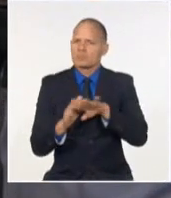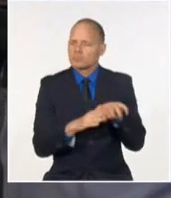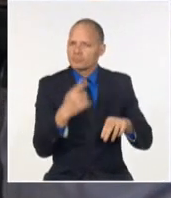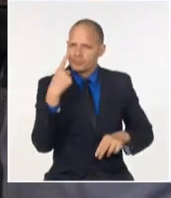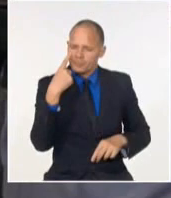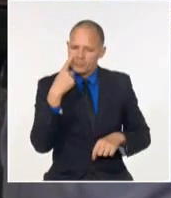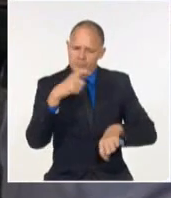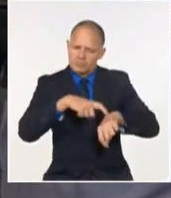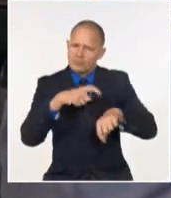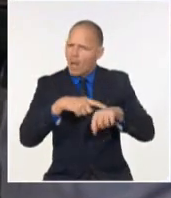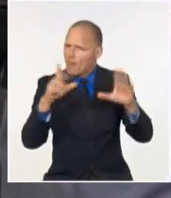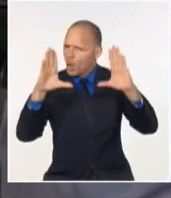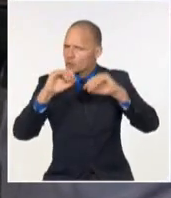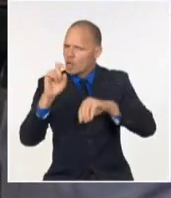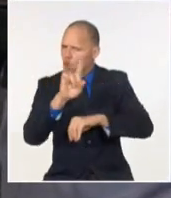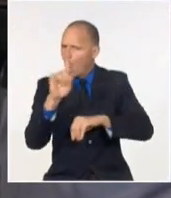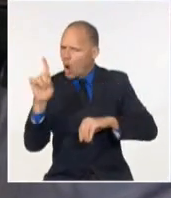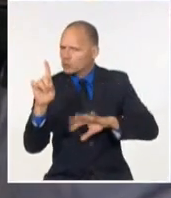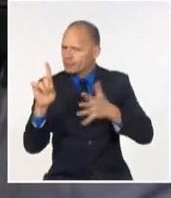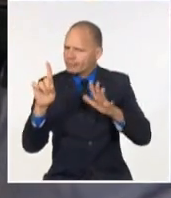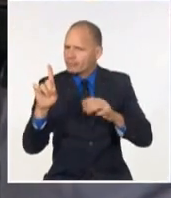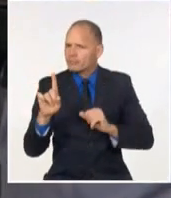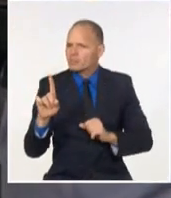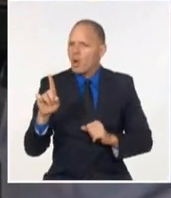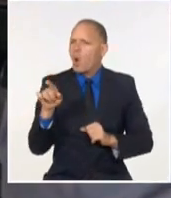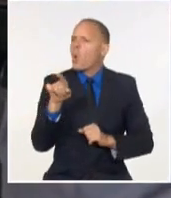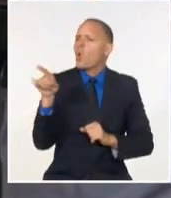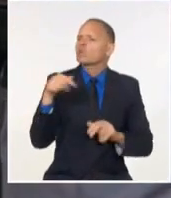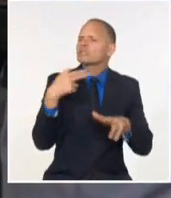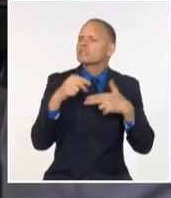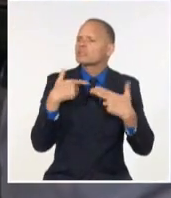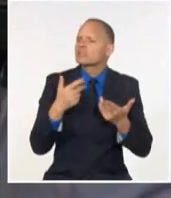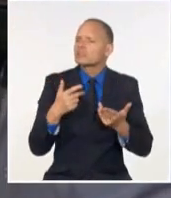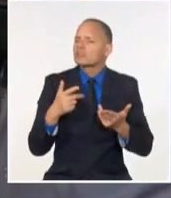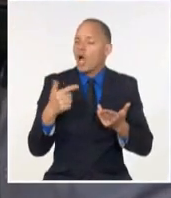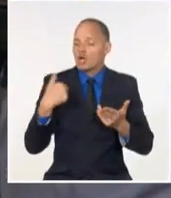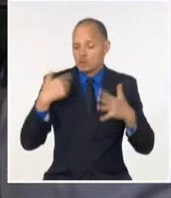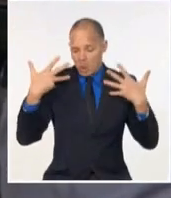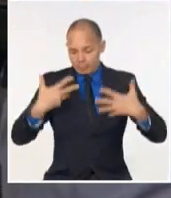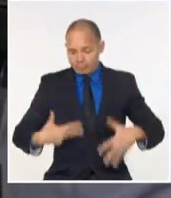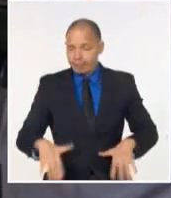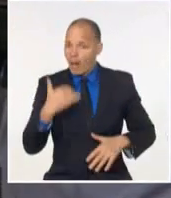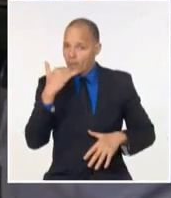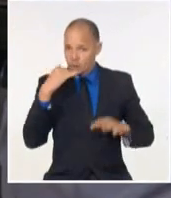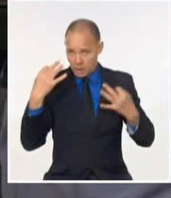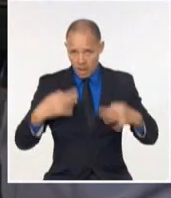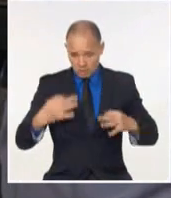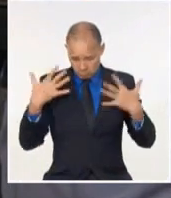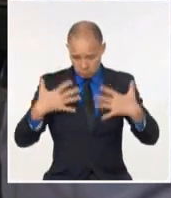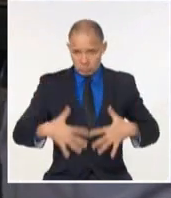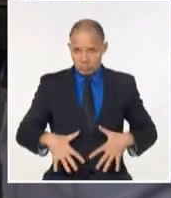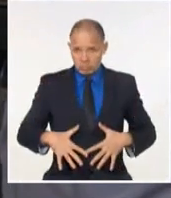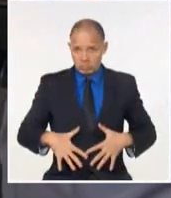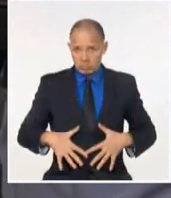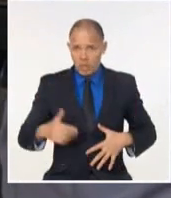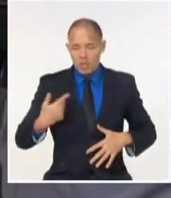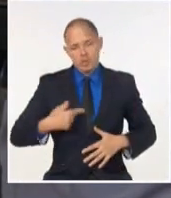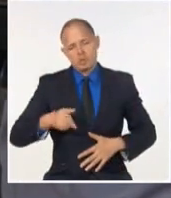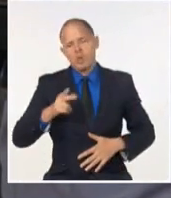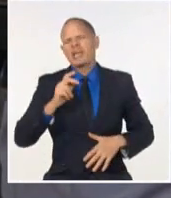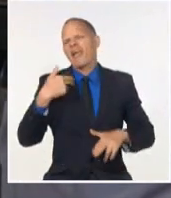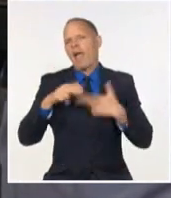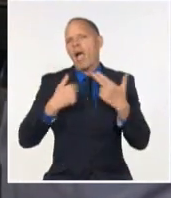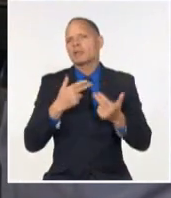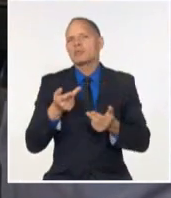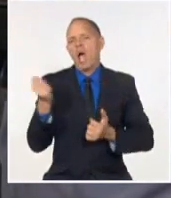noche aproximadamente ustedes estaban en la carretera vestidos de uniforme, ¿es así? Sí. Y mandan a